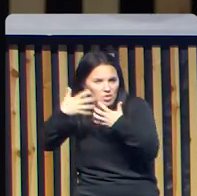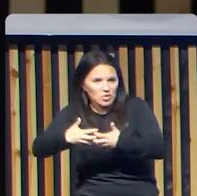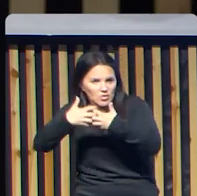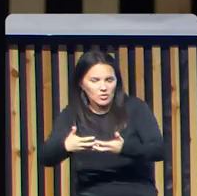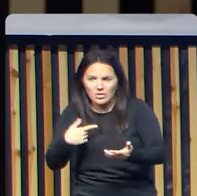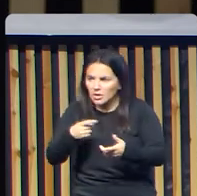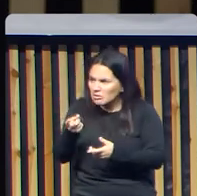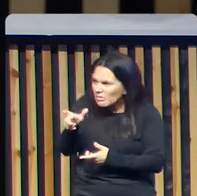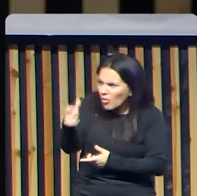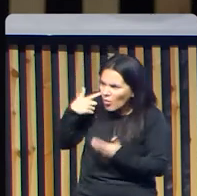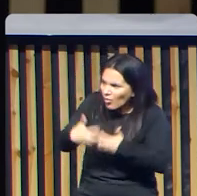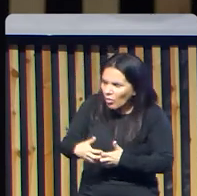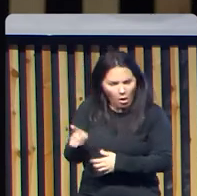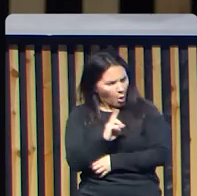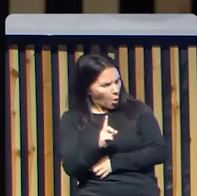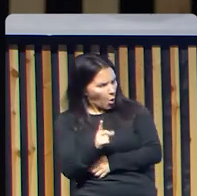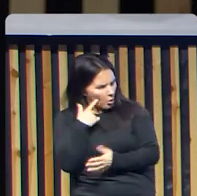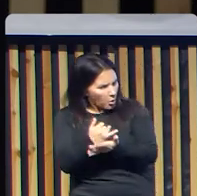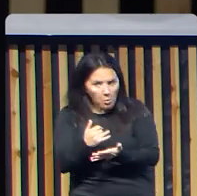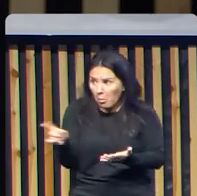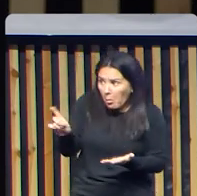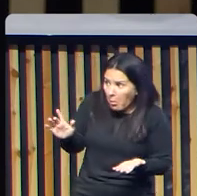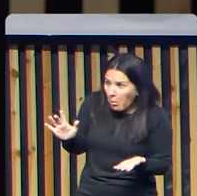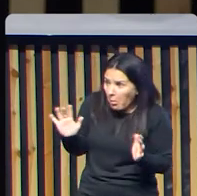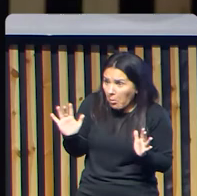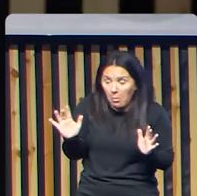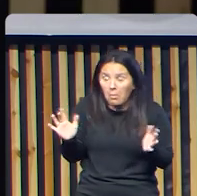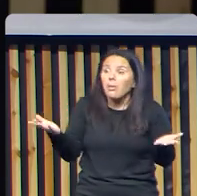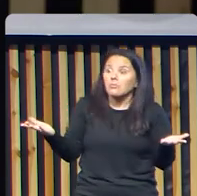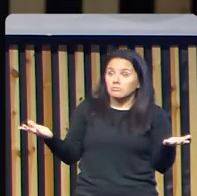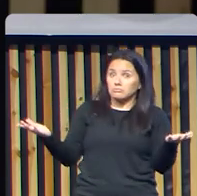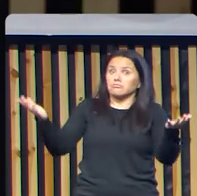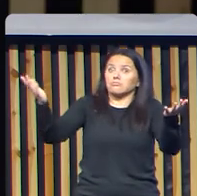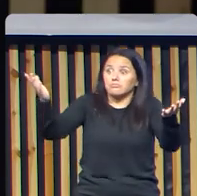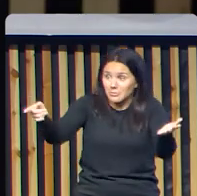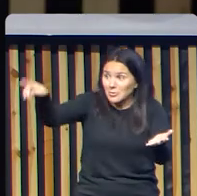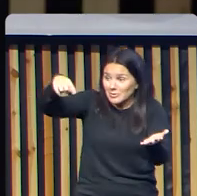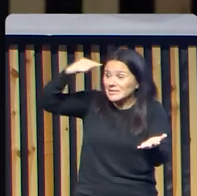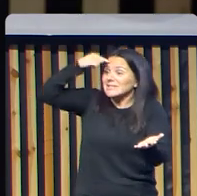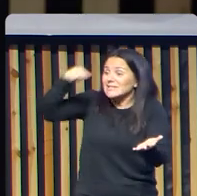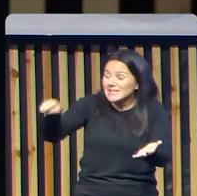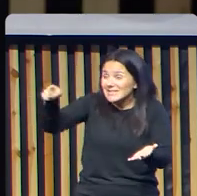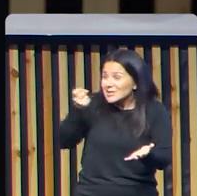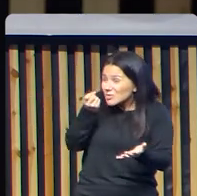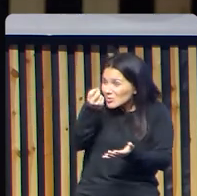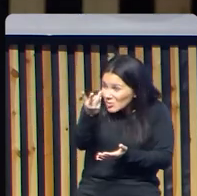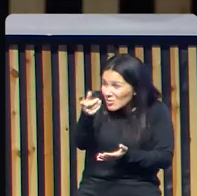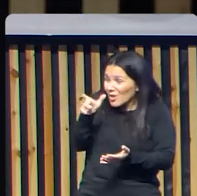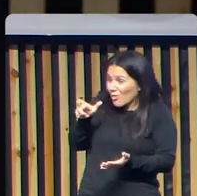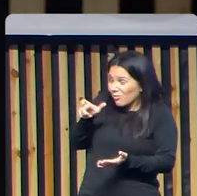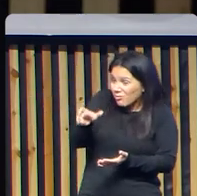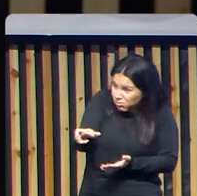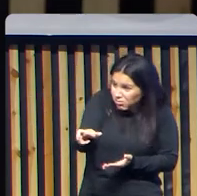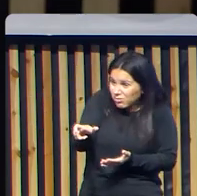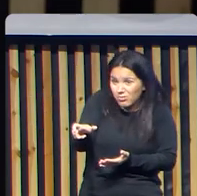digo Oye este teléfono no funciona Ah no no alguien lo había probado no Ah vale pues que sepáis que este número que estáis